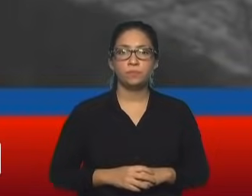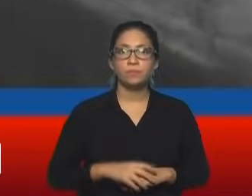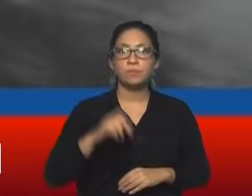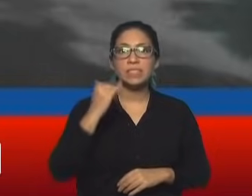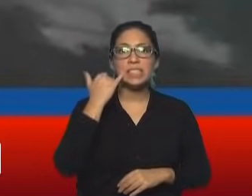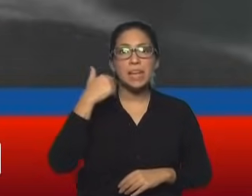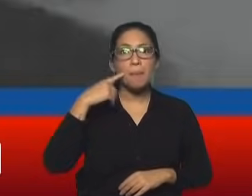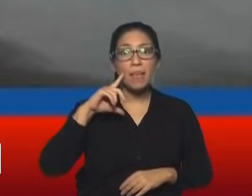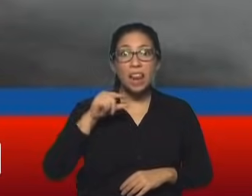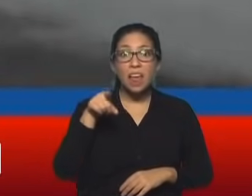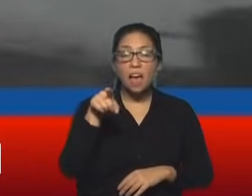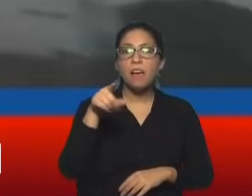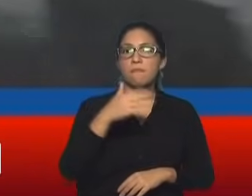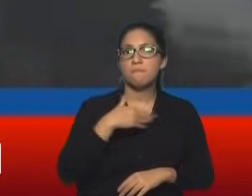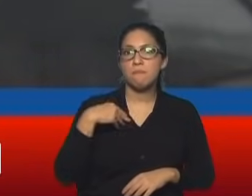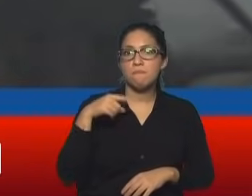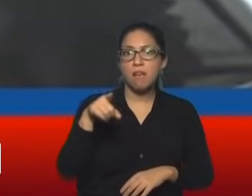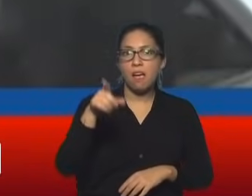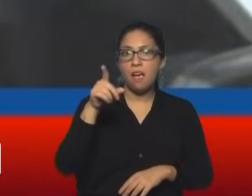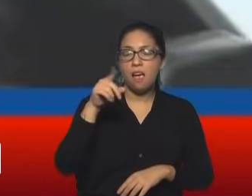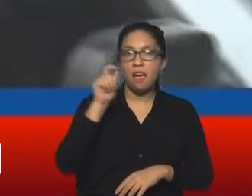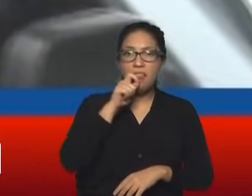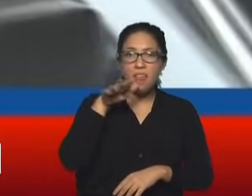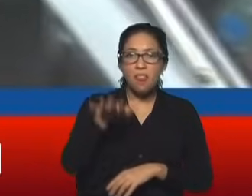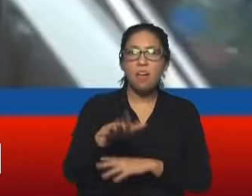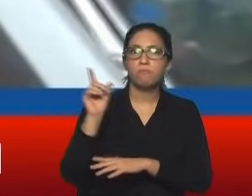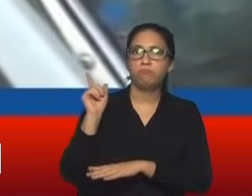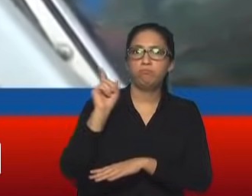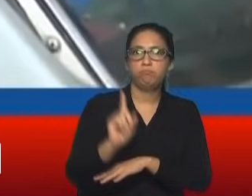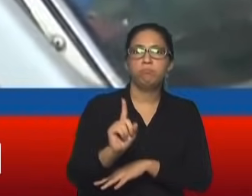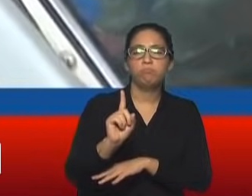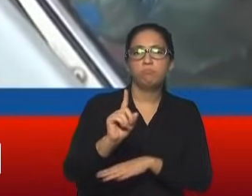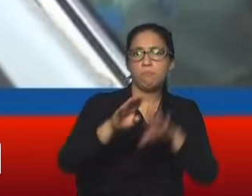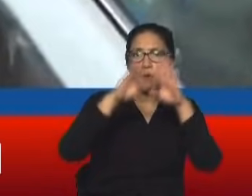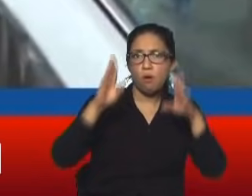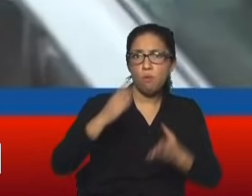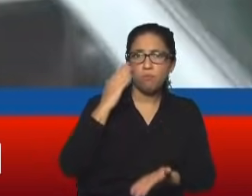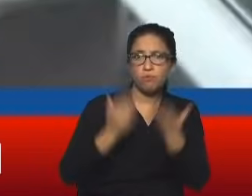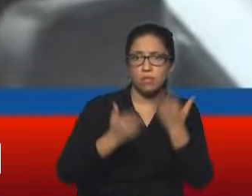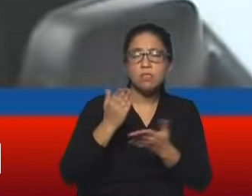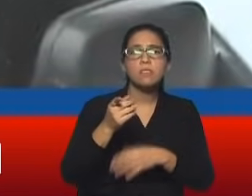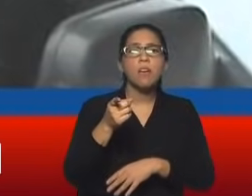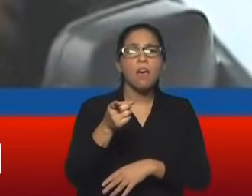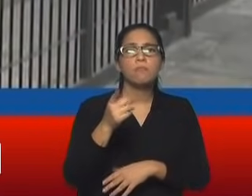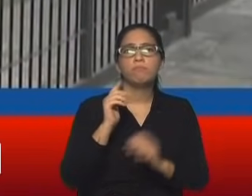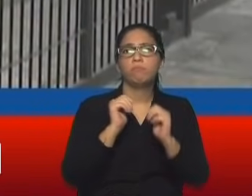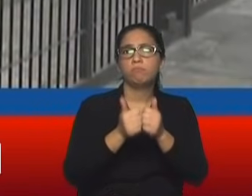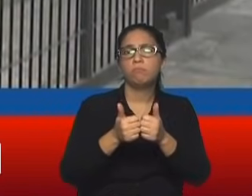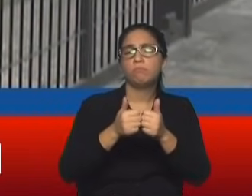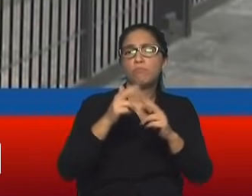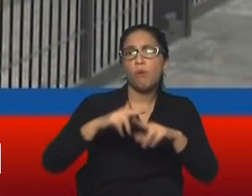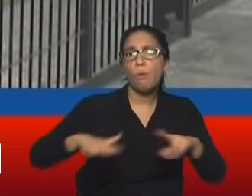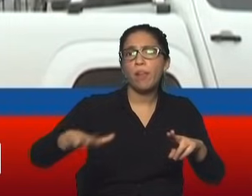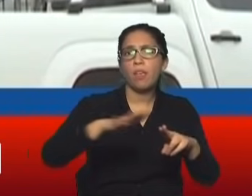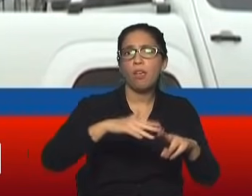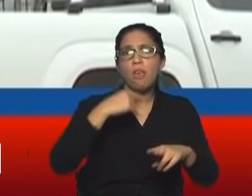Yamila Cialone, la mamá de Guadalupe, se hizo presente en el Poder Judicial acompañando a sus sobrinos y a su